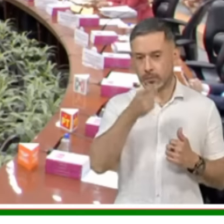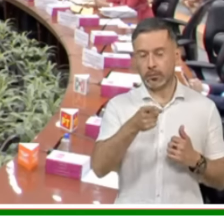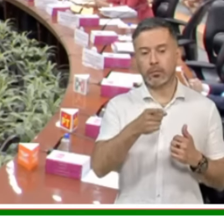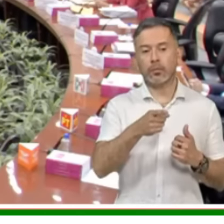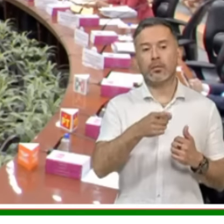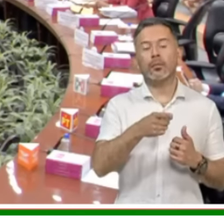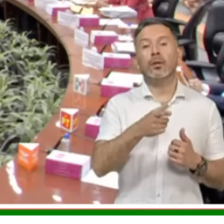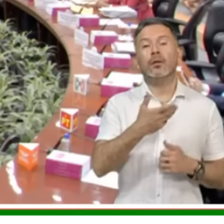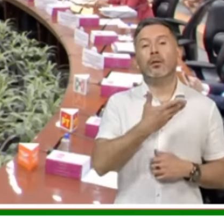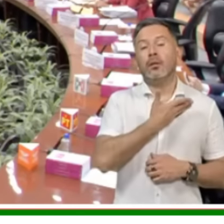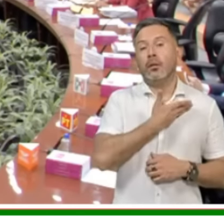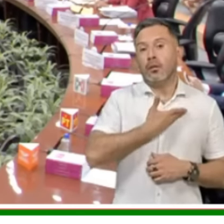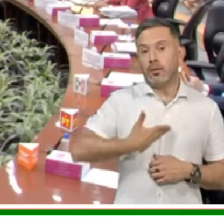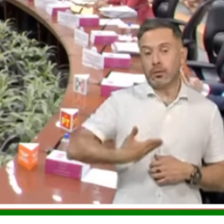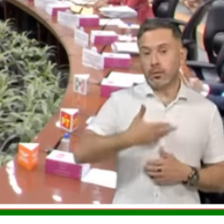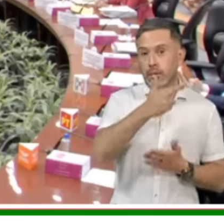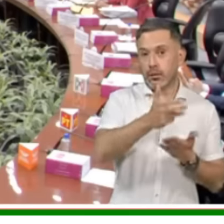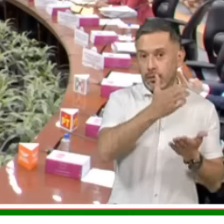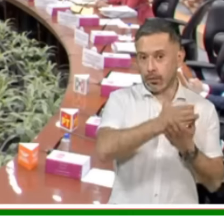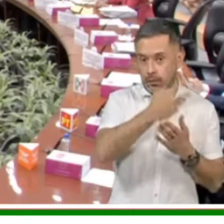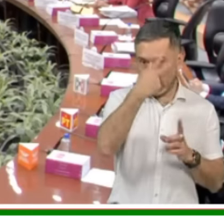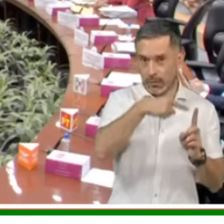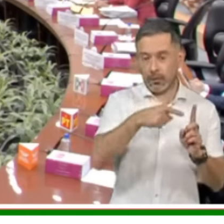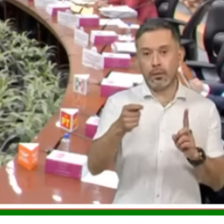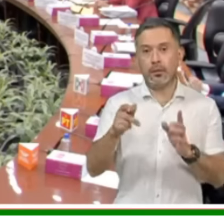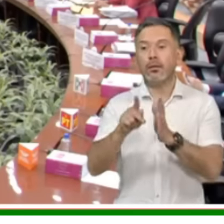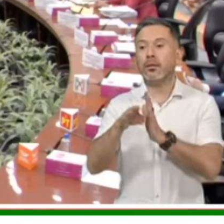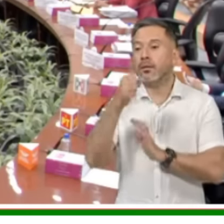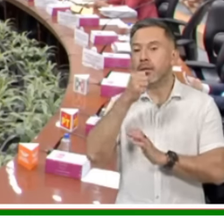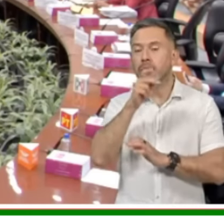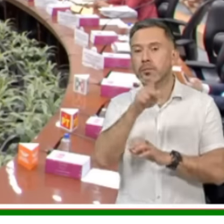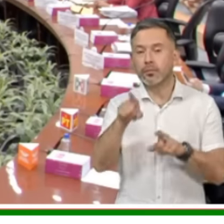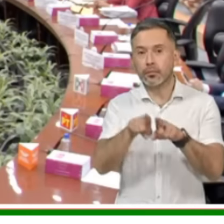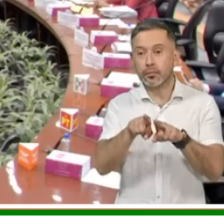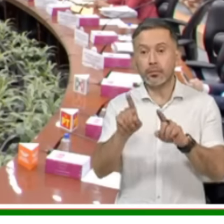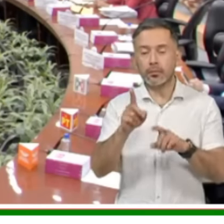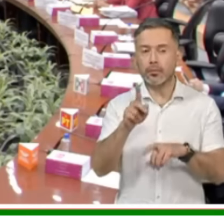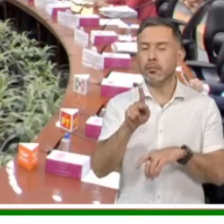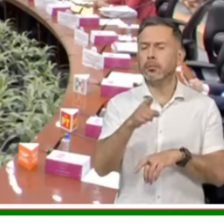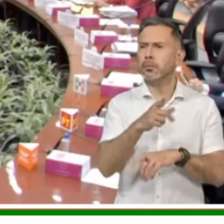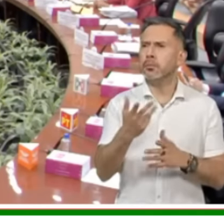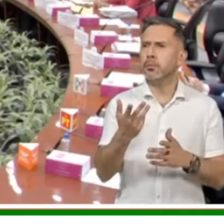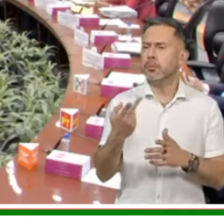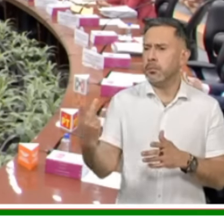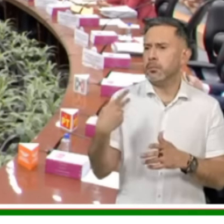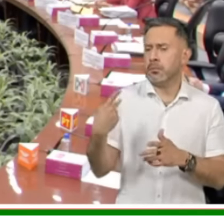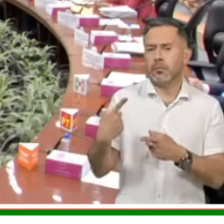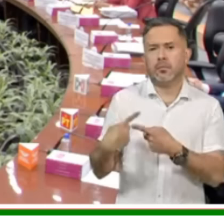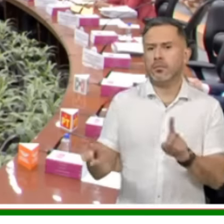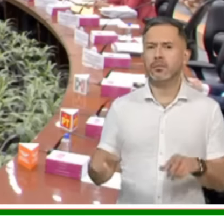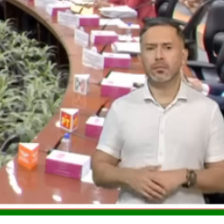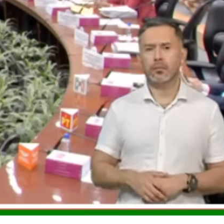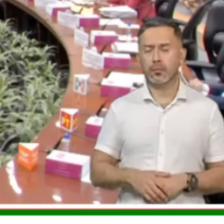del presidente de la república que el de un periodista e insisten